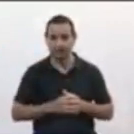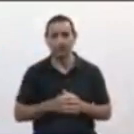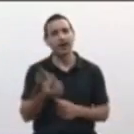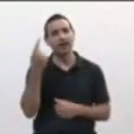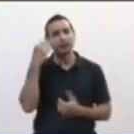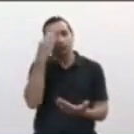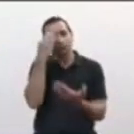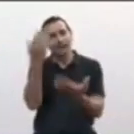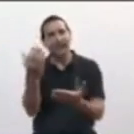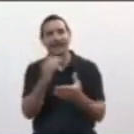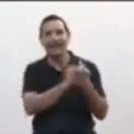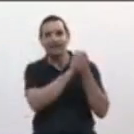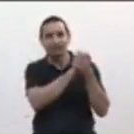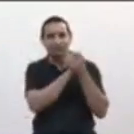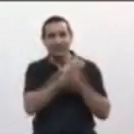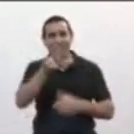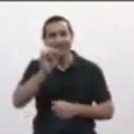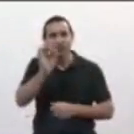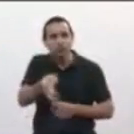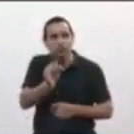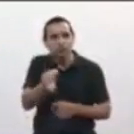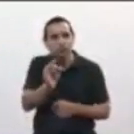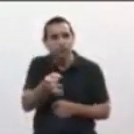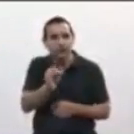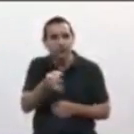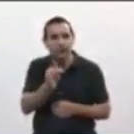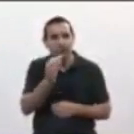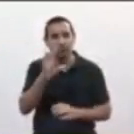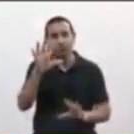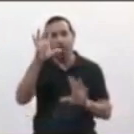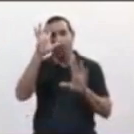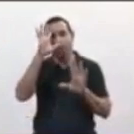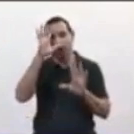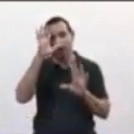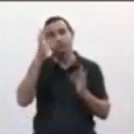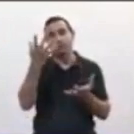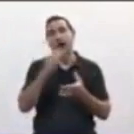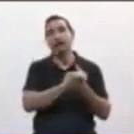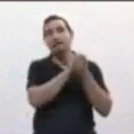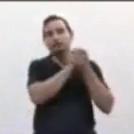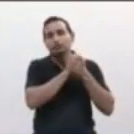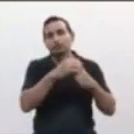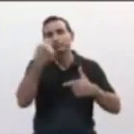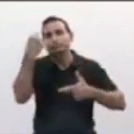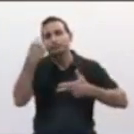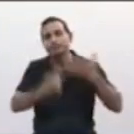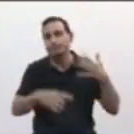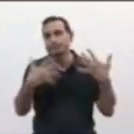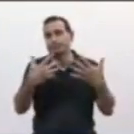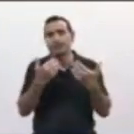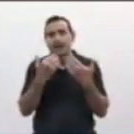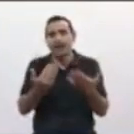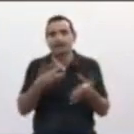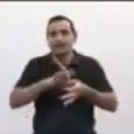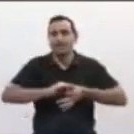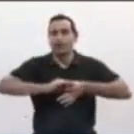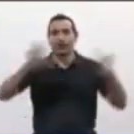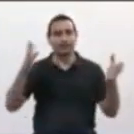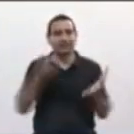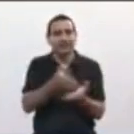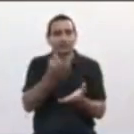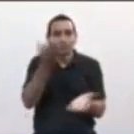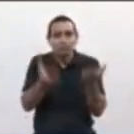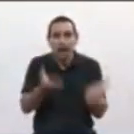día en el homenaje a alfonsín y al 30 de octubre recordamos las cosas que hizo alfonsín en materia de consolidación democrática de derechos humanos